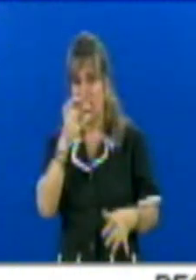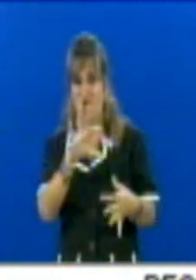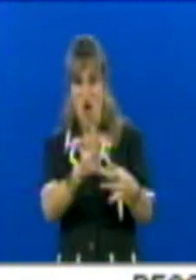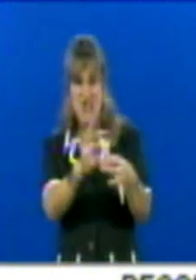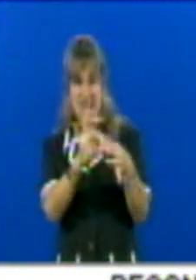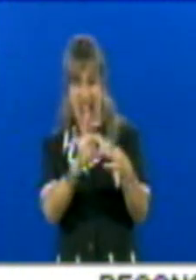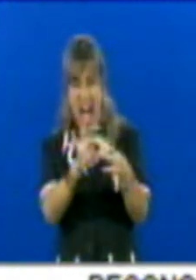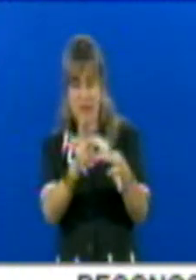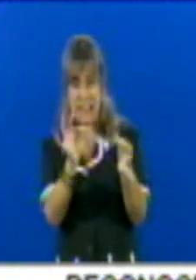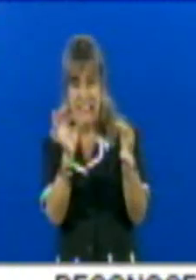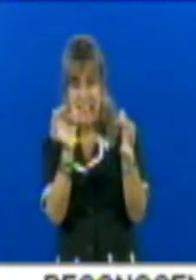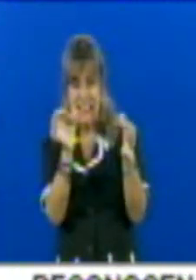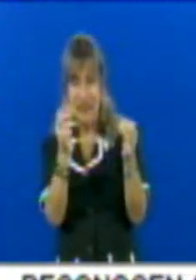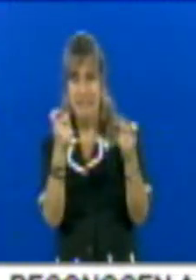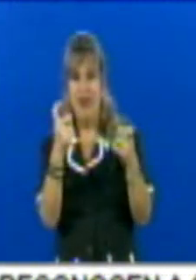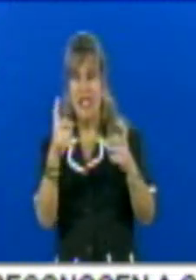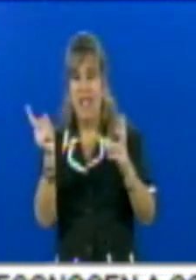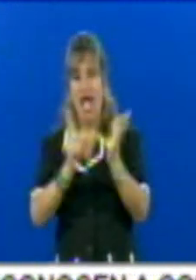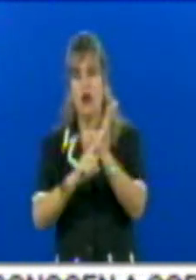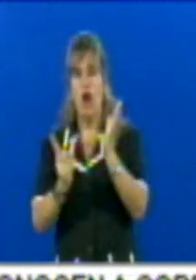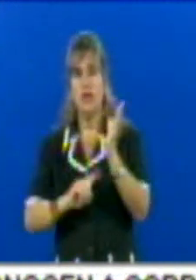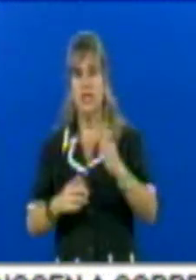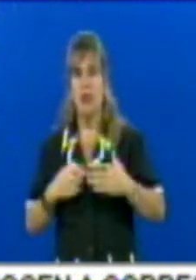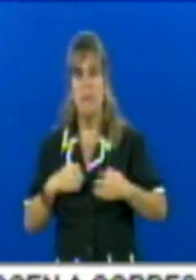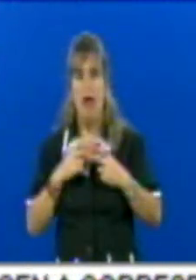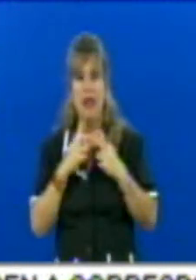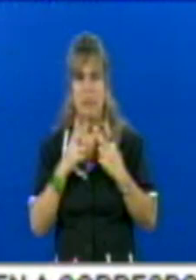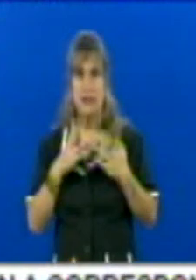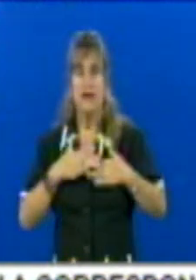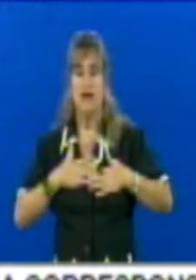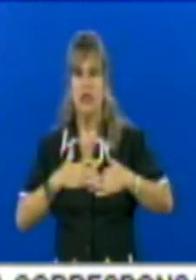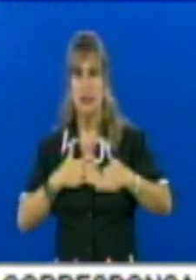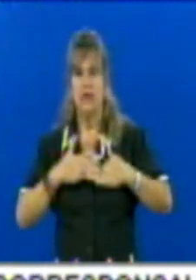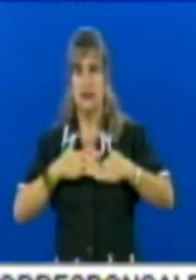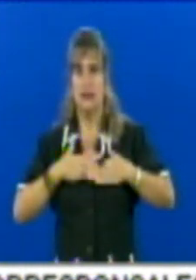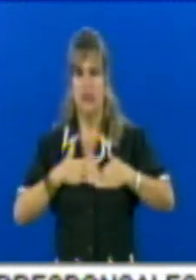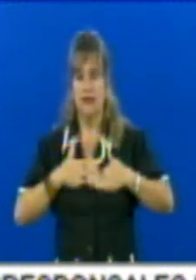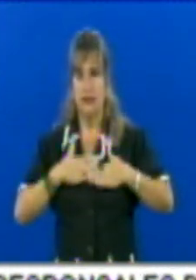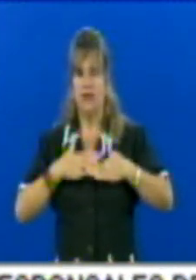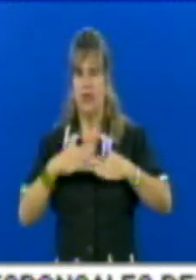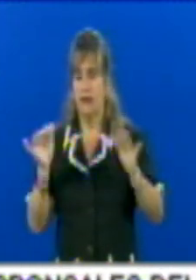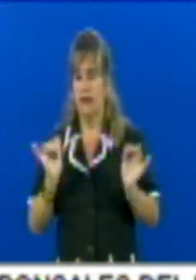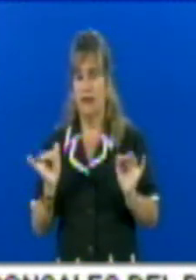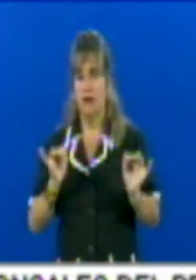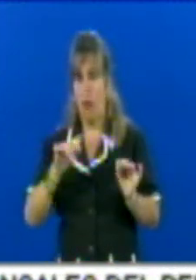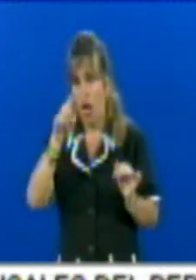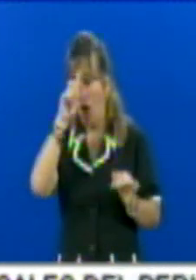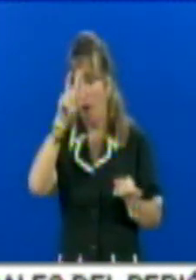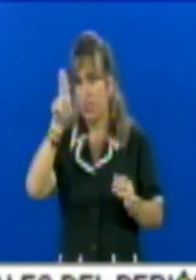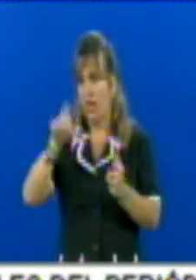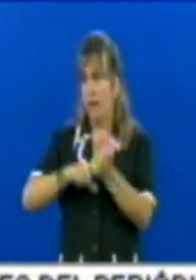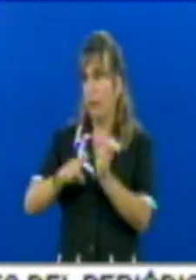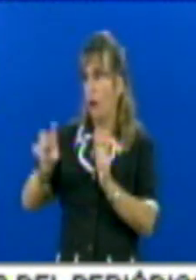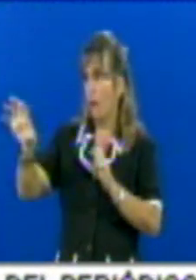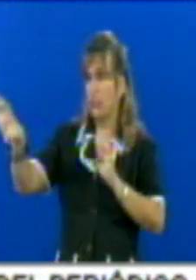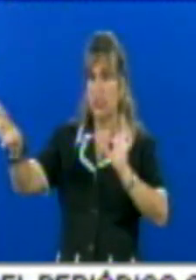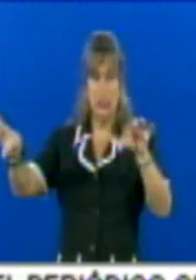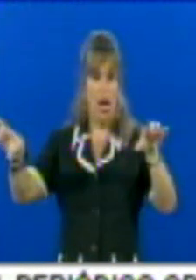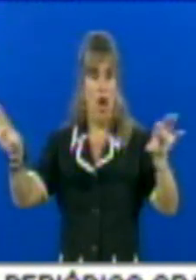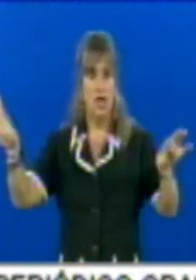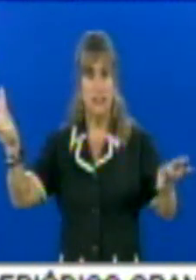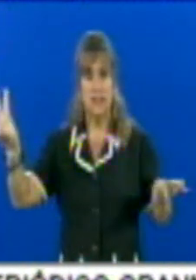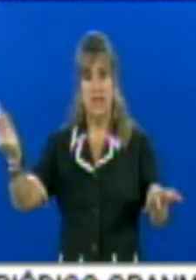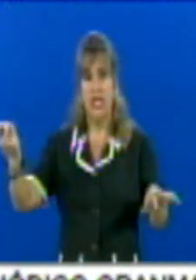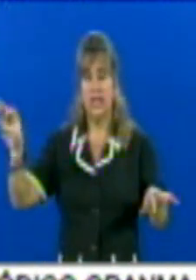muerte, que necesitan de la energía eléctrica para poder respirar y poder subsistir. Lo mismo en el hospital provincial. Estamos hablando entre 30 y 40